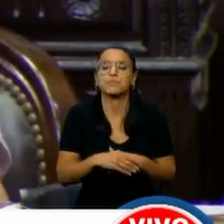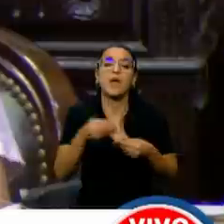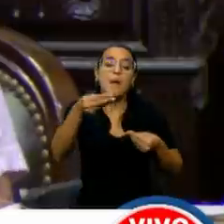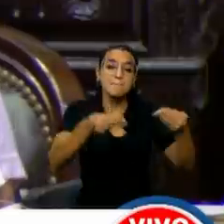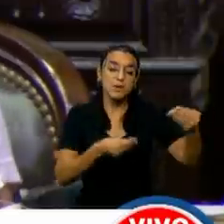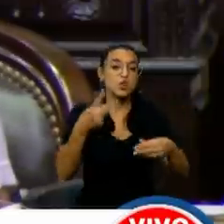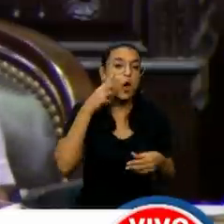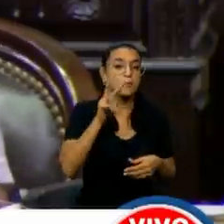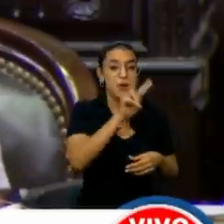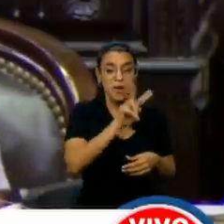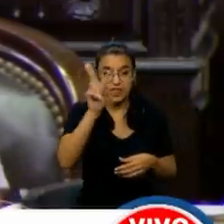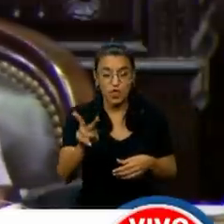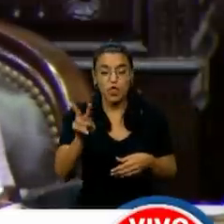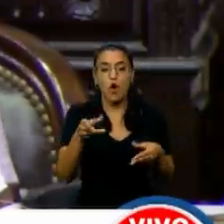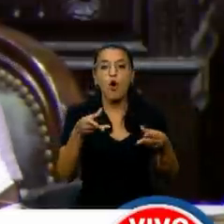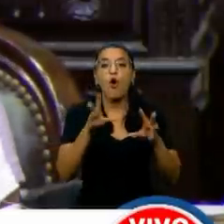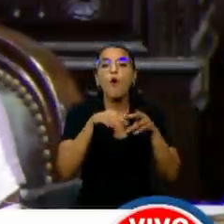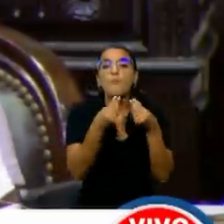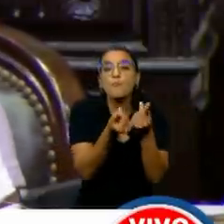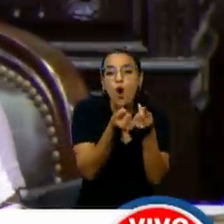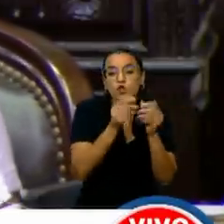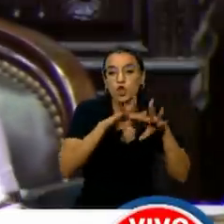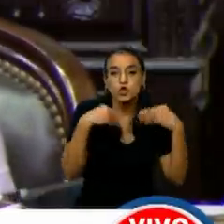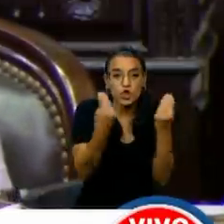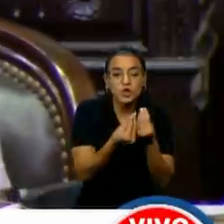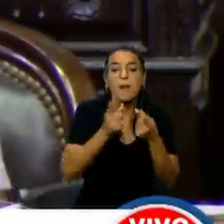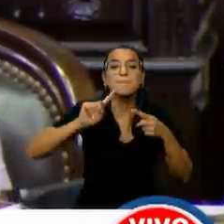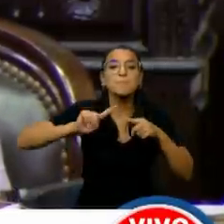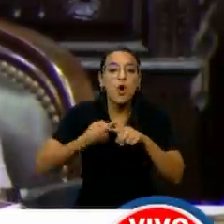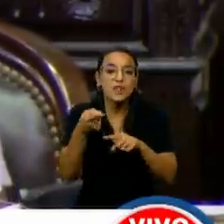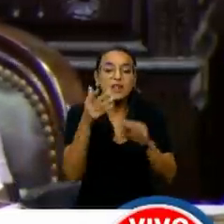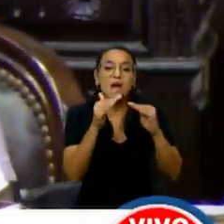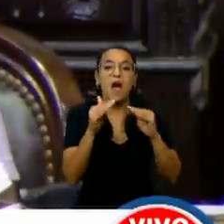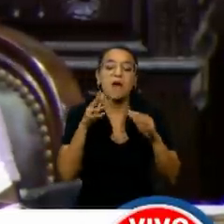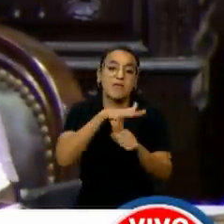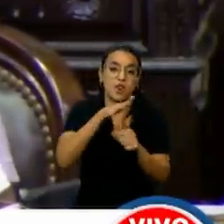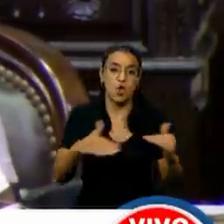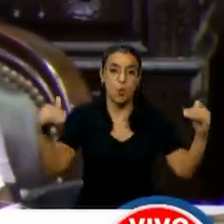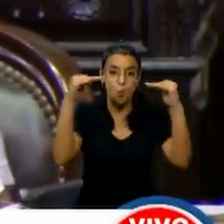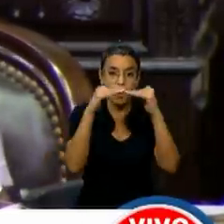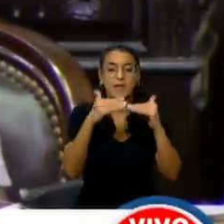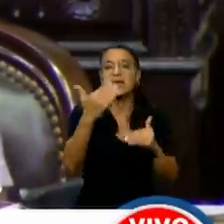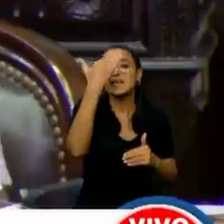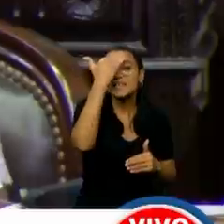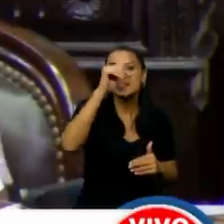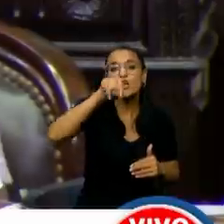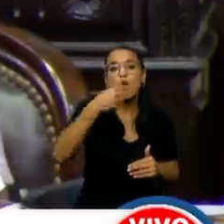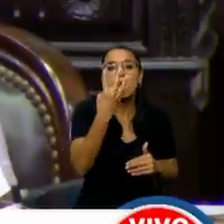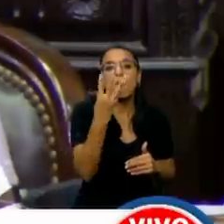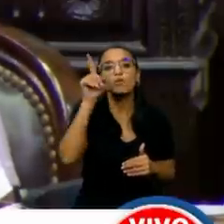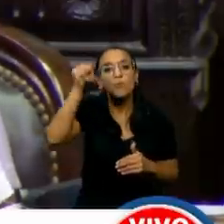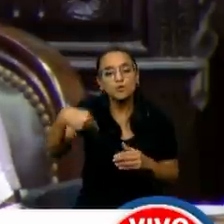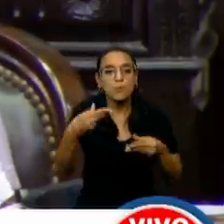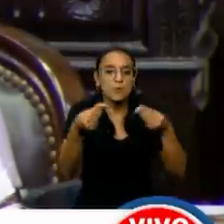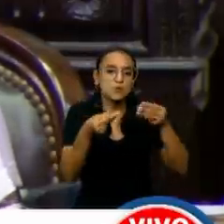presupuesto 2022 el monto total de las políticas que contribuyen a la igualdad de género representa el 15,4 por ciento del